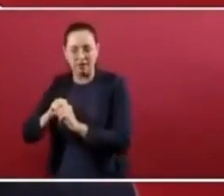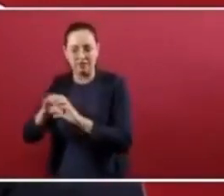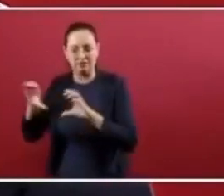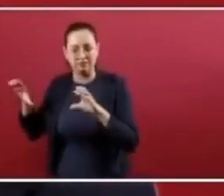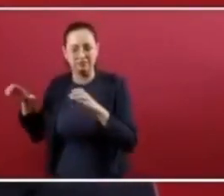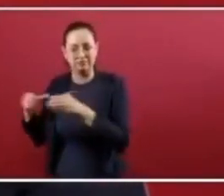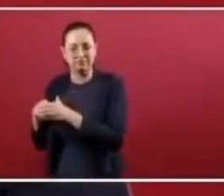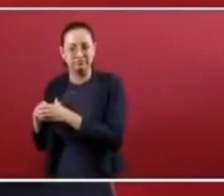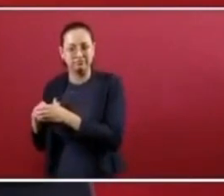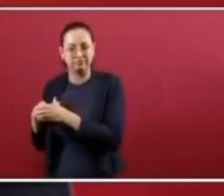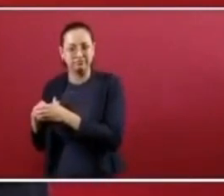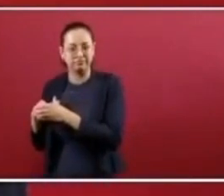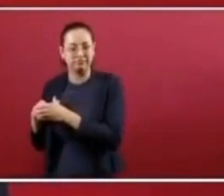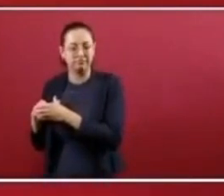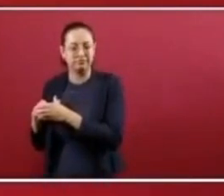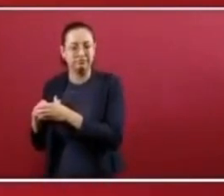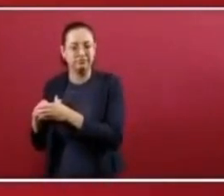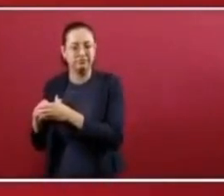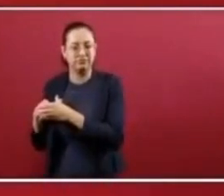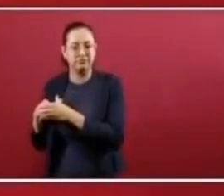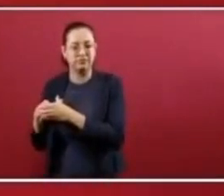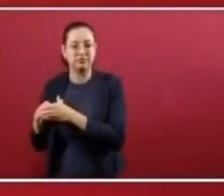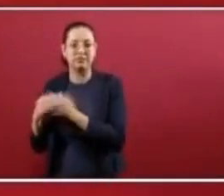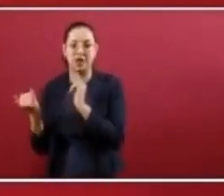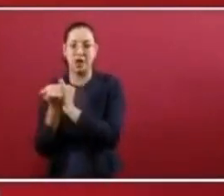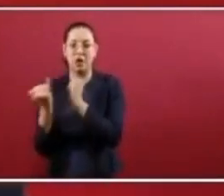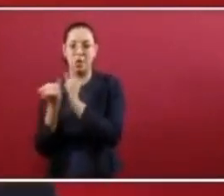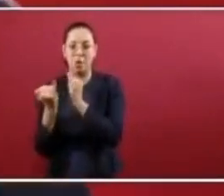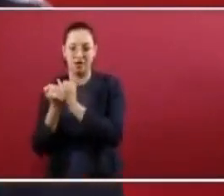lo que yo llamo la prensa fifí,